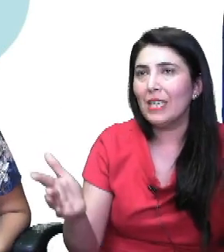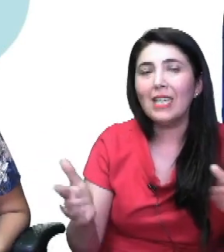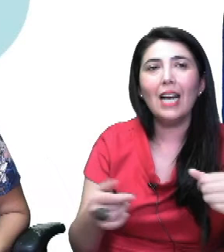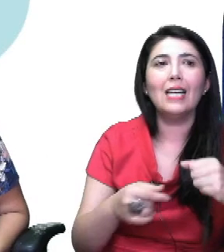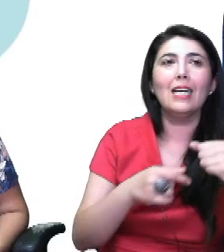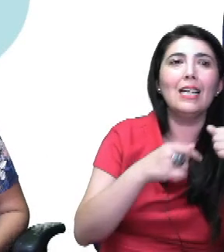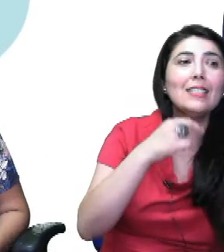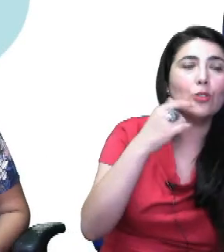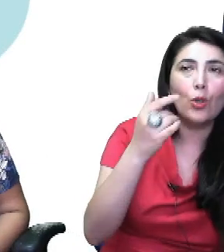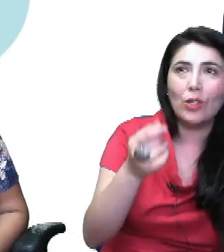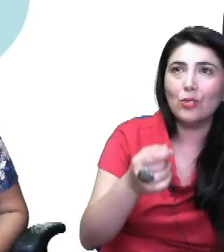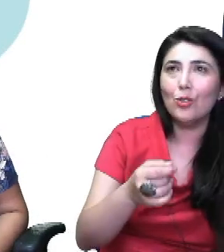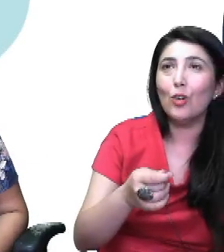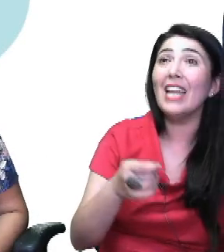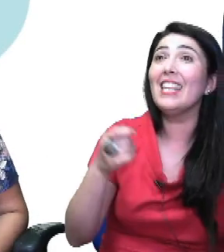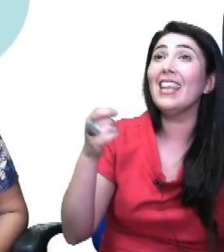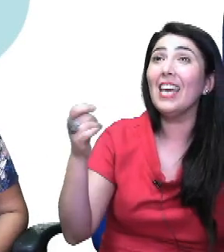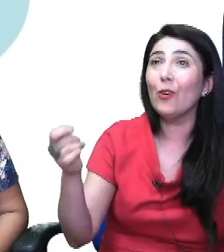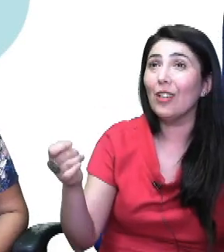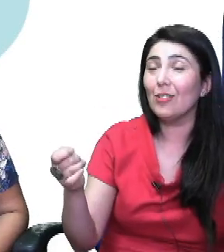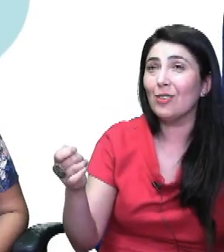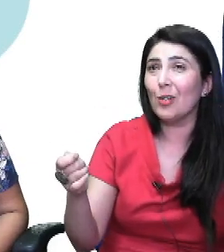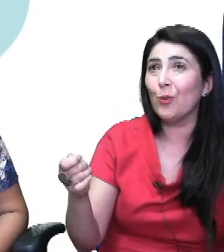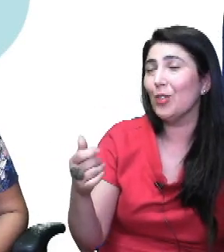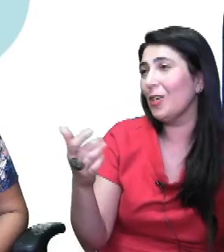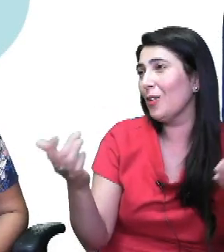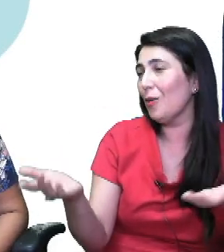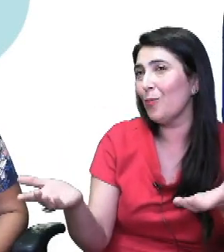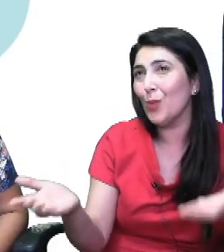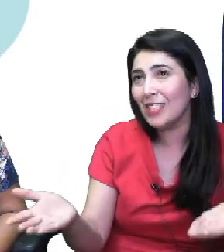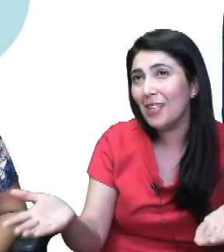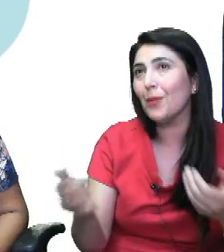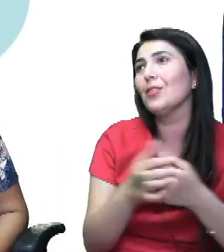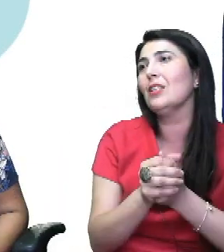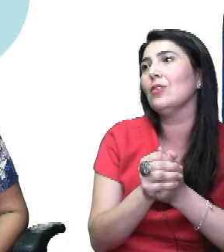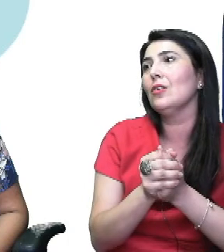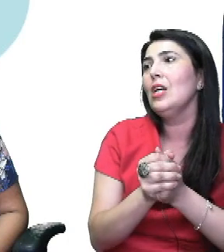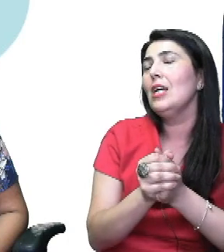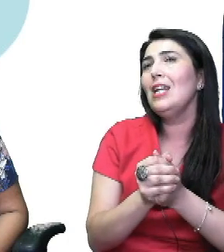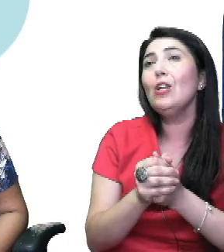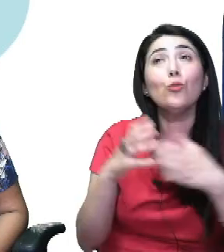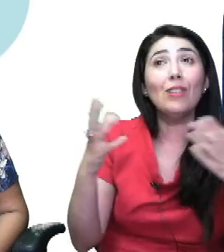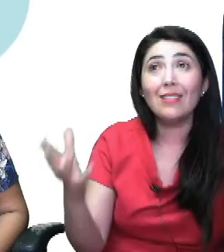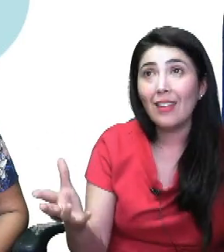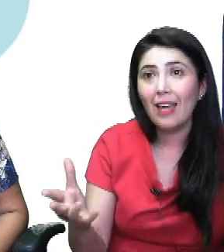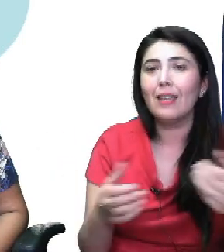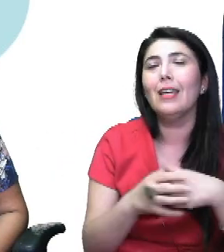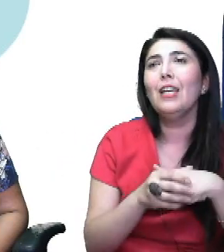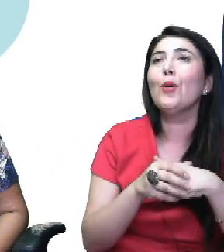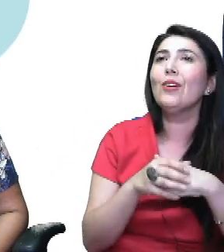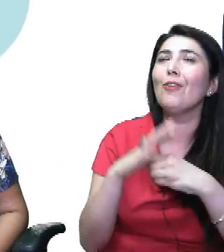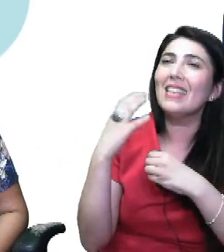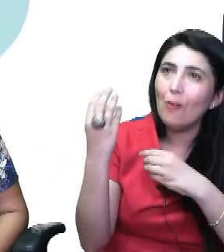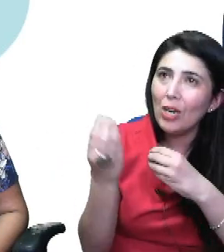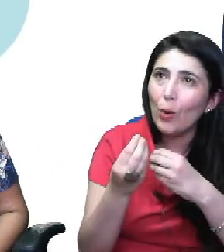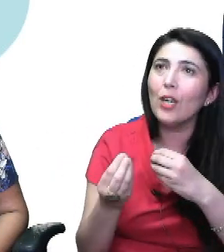Ayuda humanitaria, el sector educación, las DIDECO, la Dirección de Desarrollo Comunitario de los municipios, ¿cierto? Las universidades,